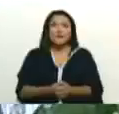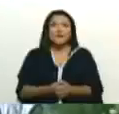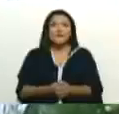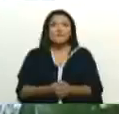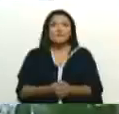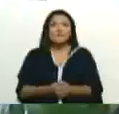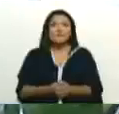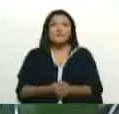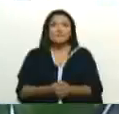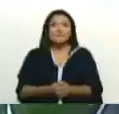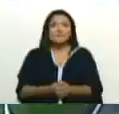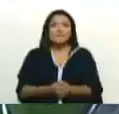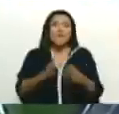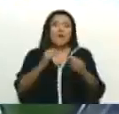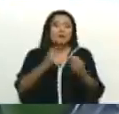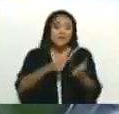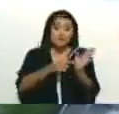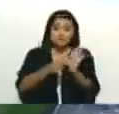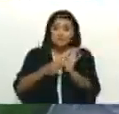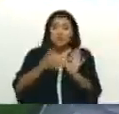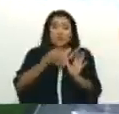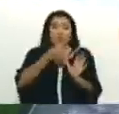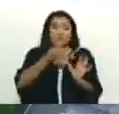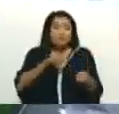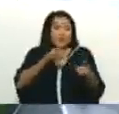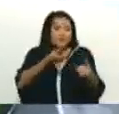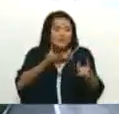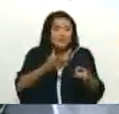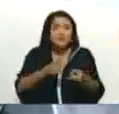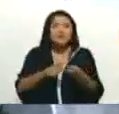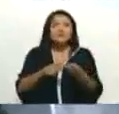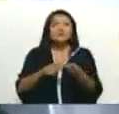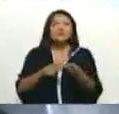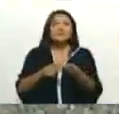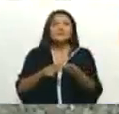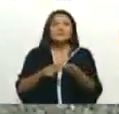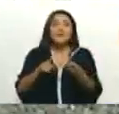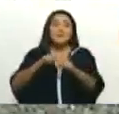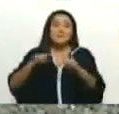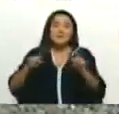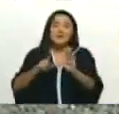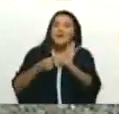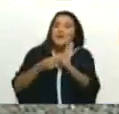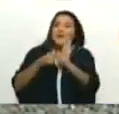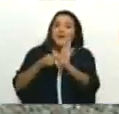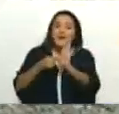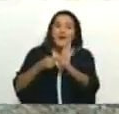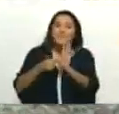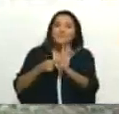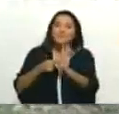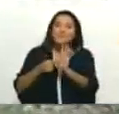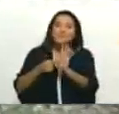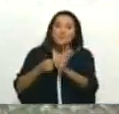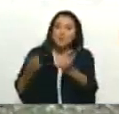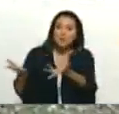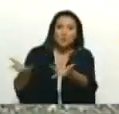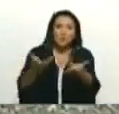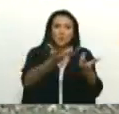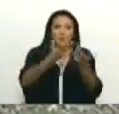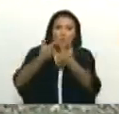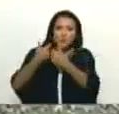arrastra. Y como estamos aquí todos los que él nos jaló y todas las que él nos jaló con su ejemplo, era el primero